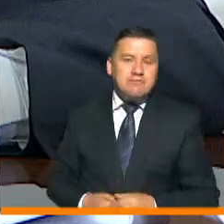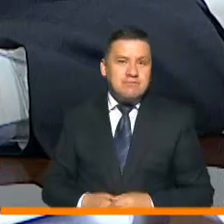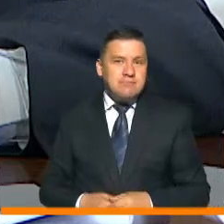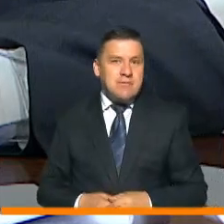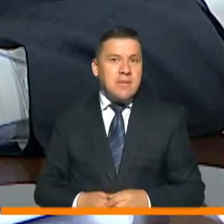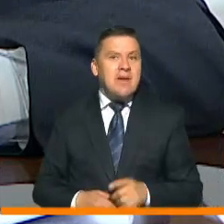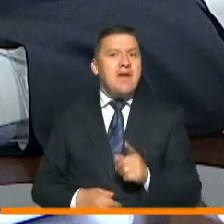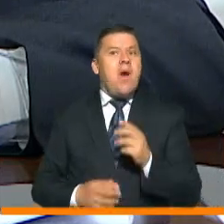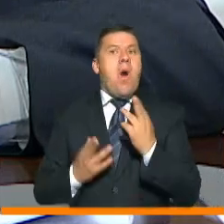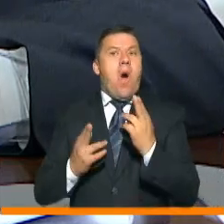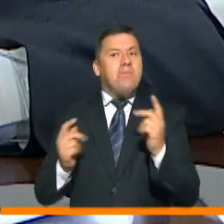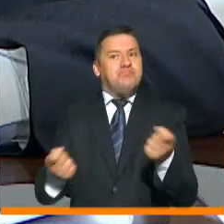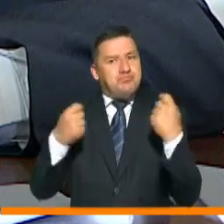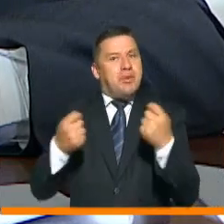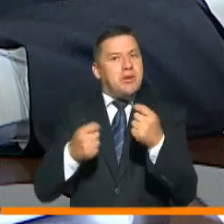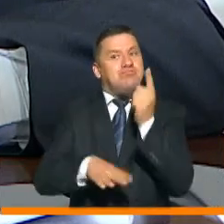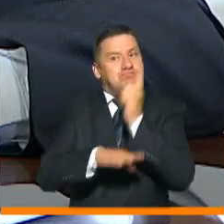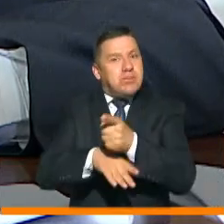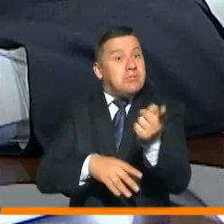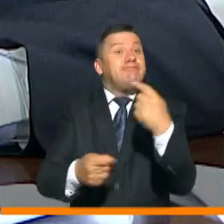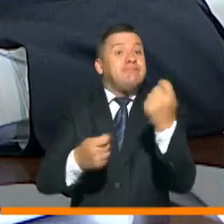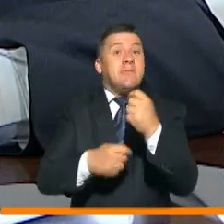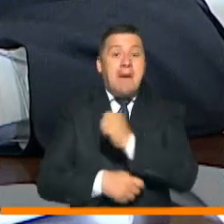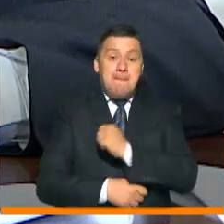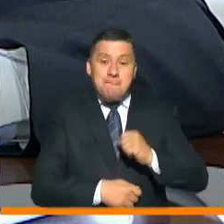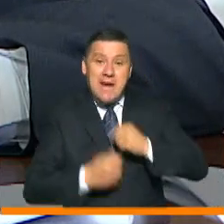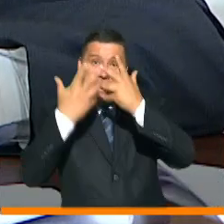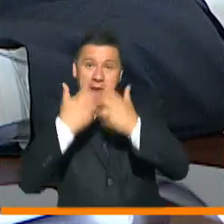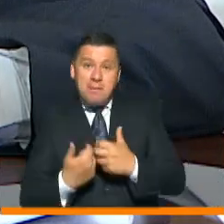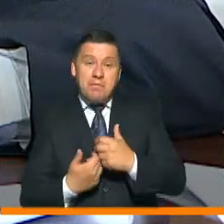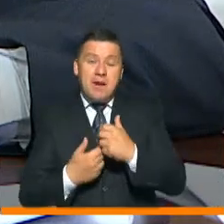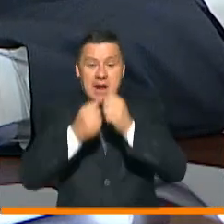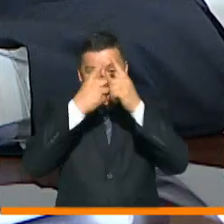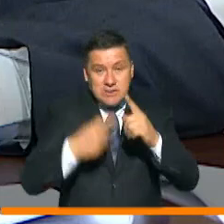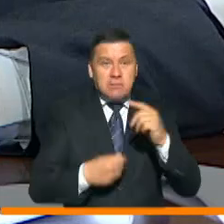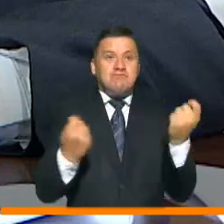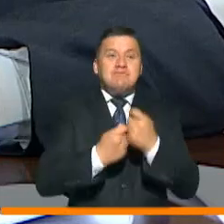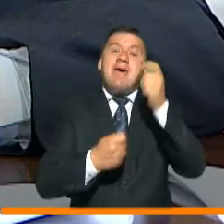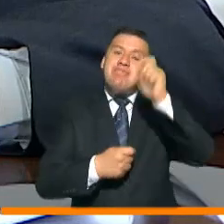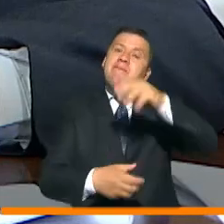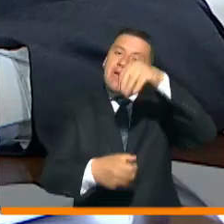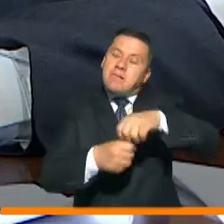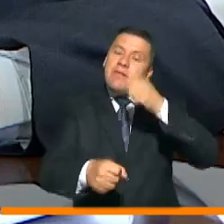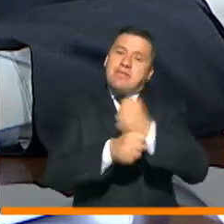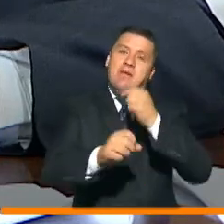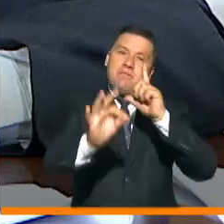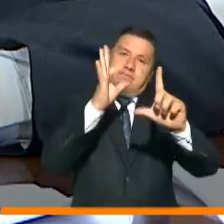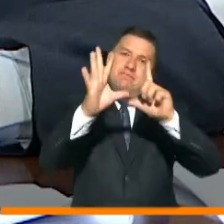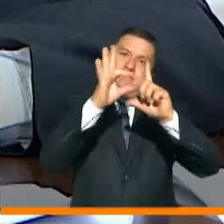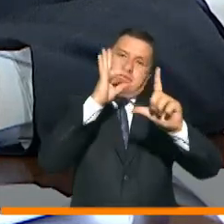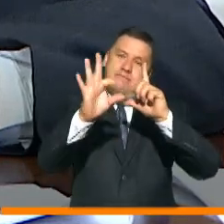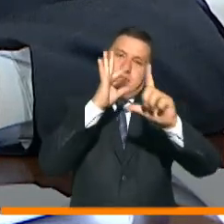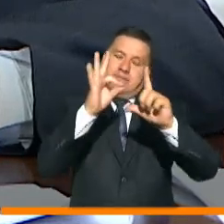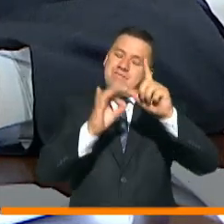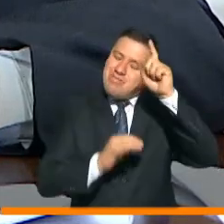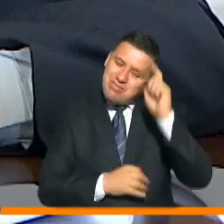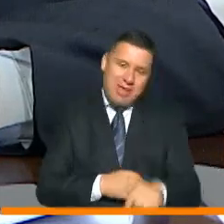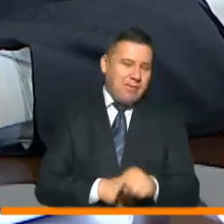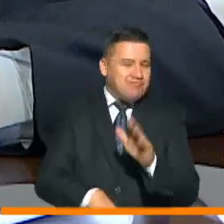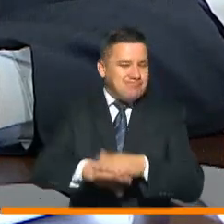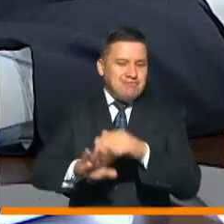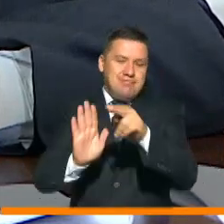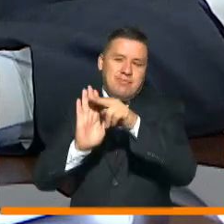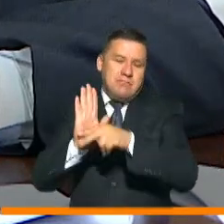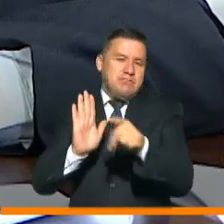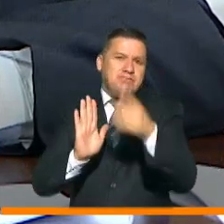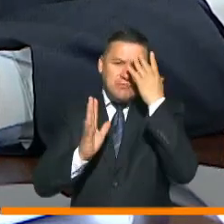al teletrabajo en las instituciones públicas y privadas y establecer compromisos para tomar